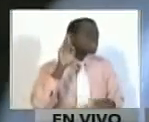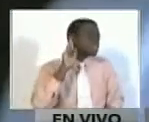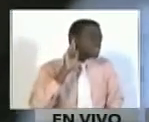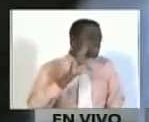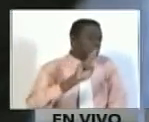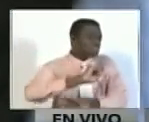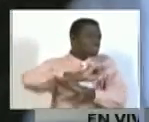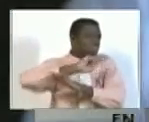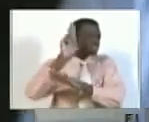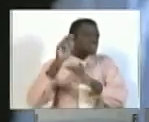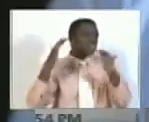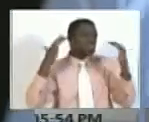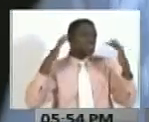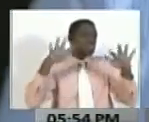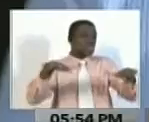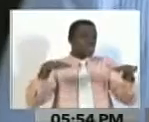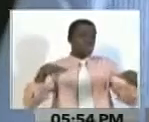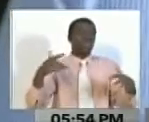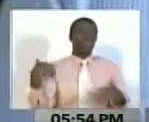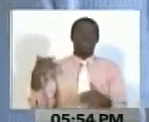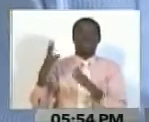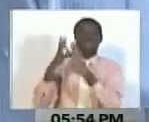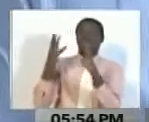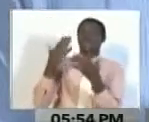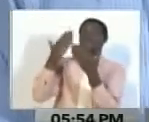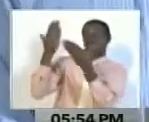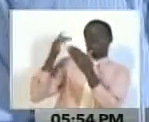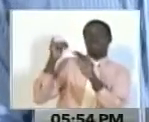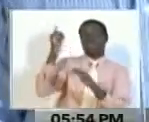para hacer de esto una gran fiesta, una gran oferta.